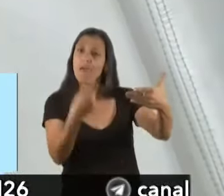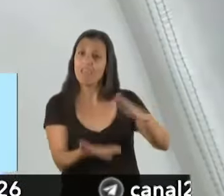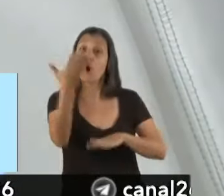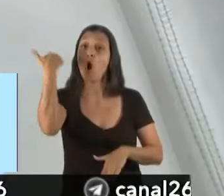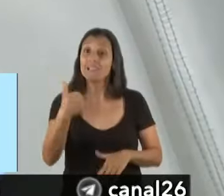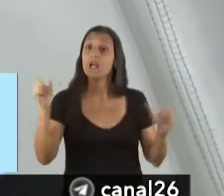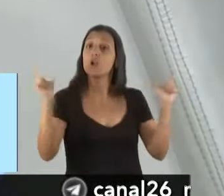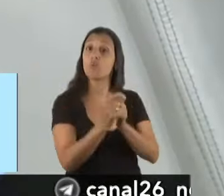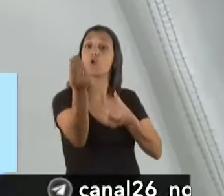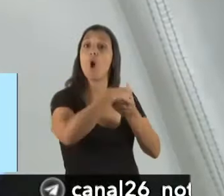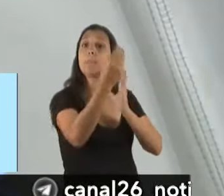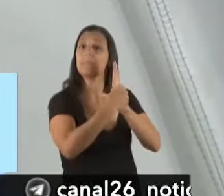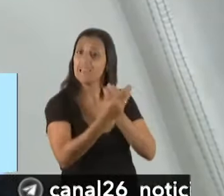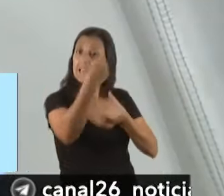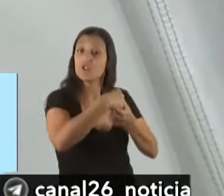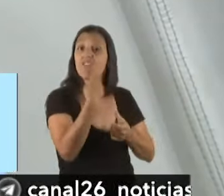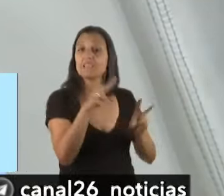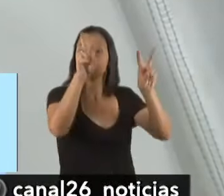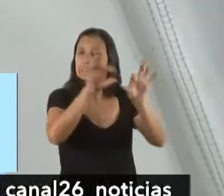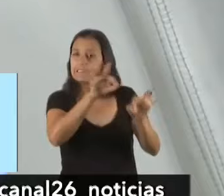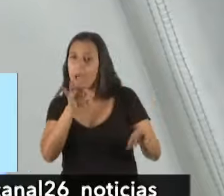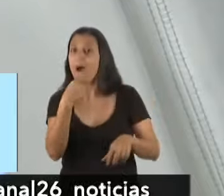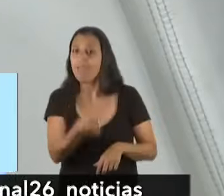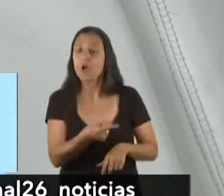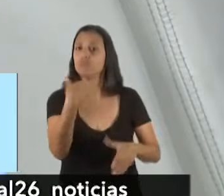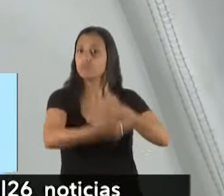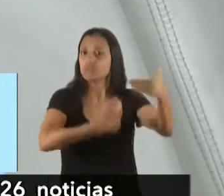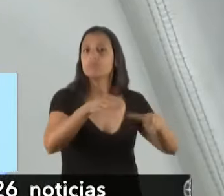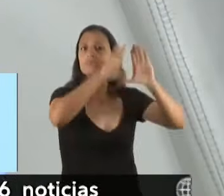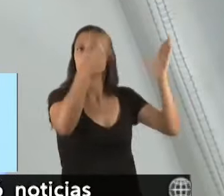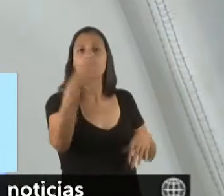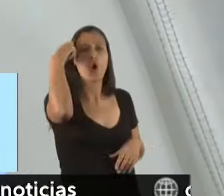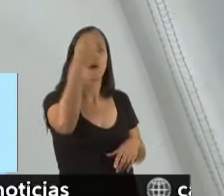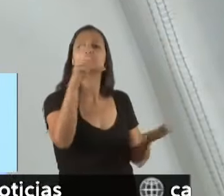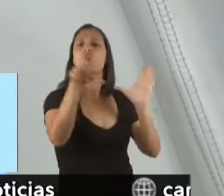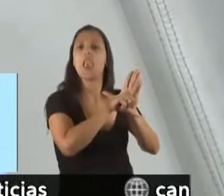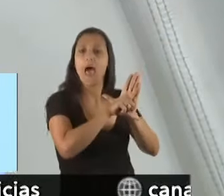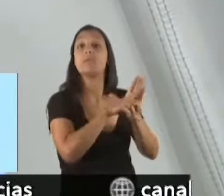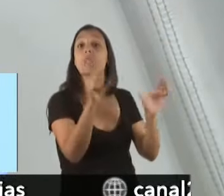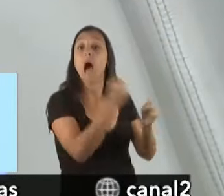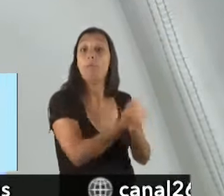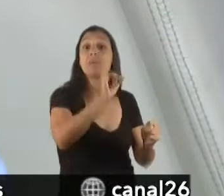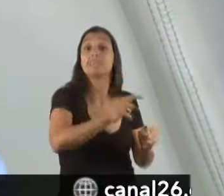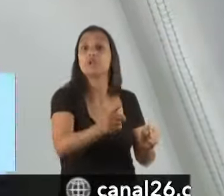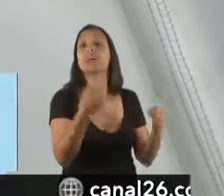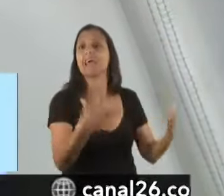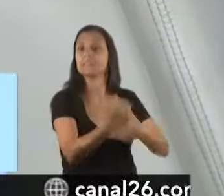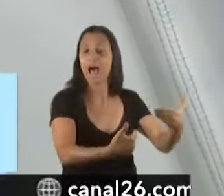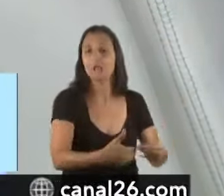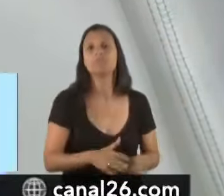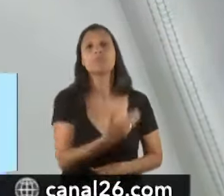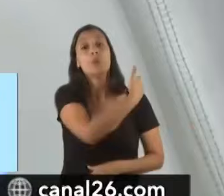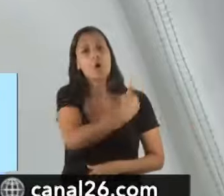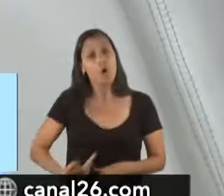la reunión de gabinete uno de los temas fue El Avance en el plano legislativo de la ley de bases es propósito del gobierno que